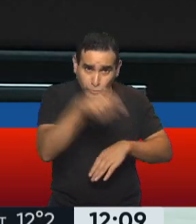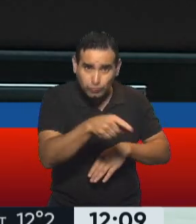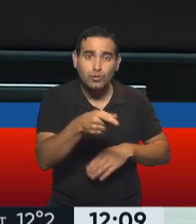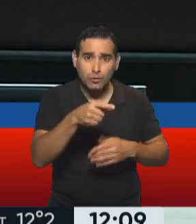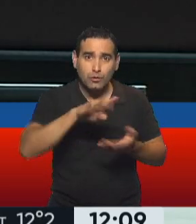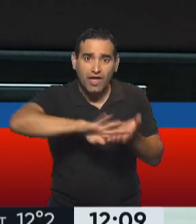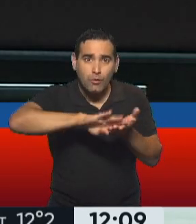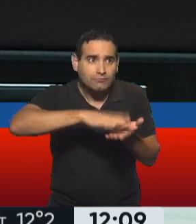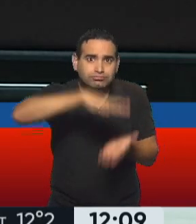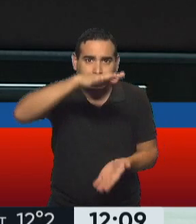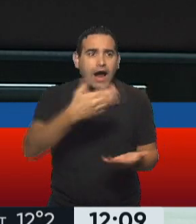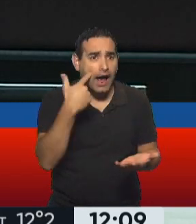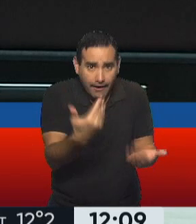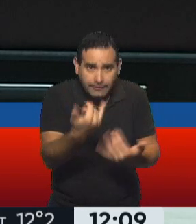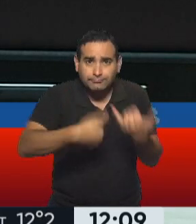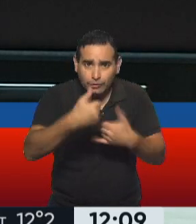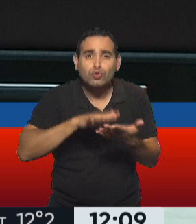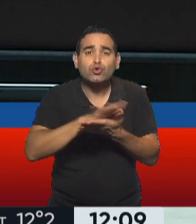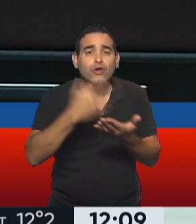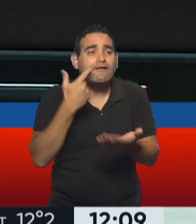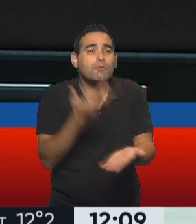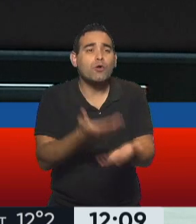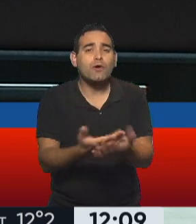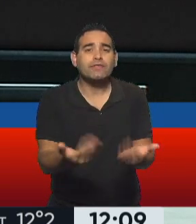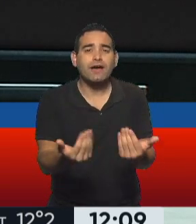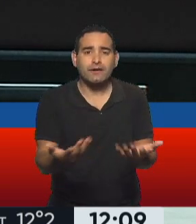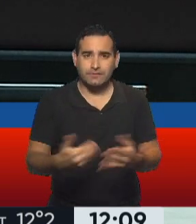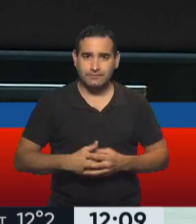en la mesa también a decir, a ver cuál es su propuesta para resolverlo.